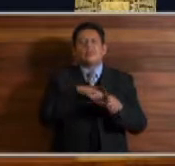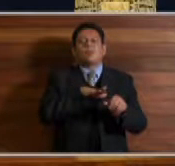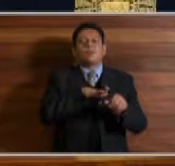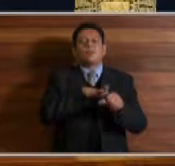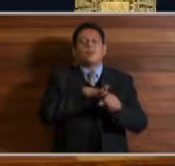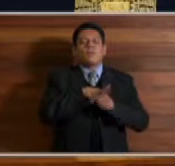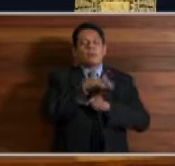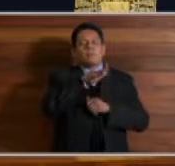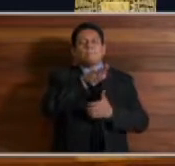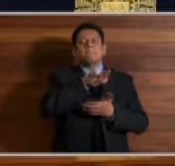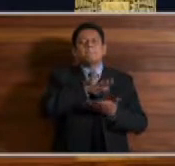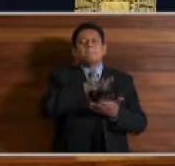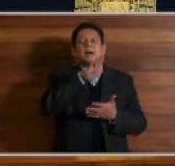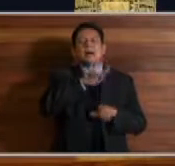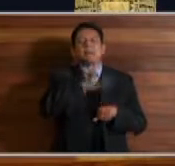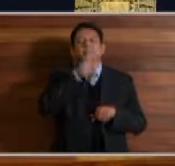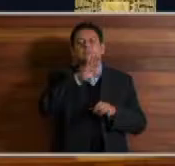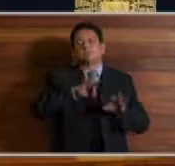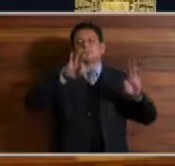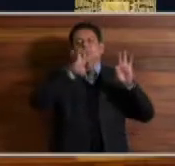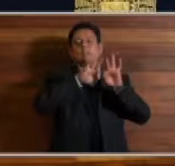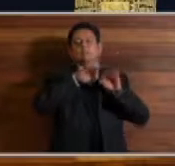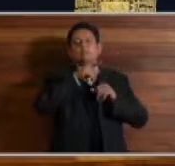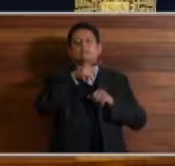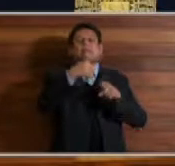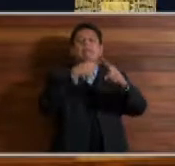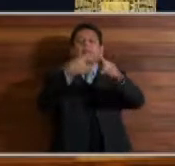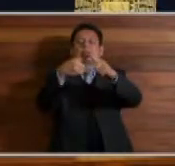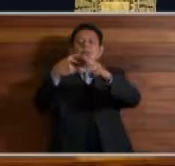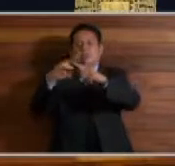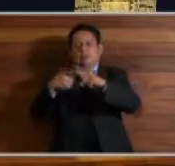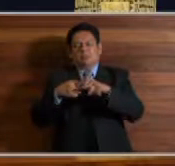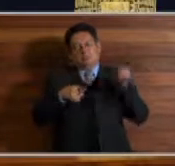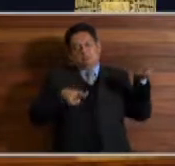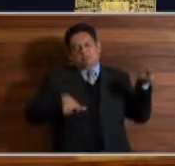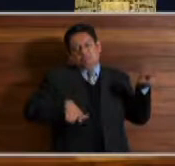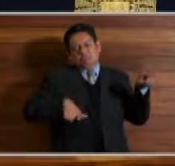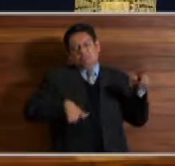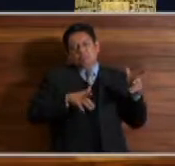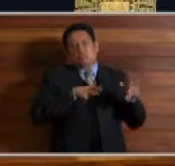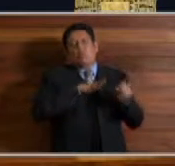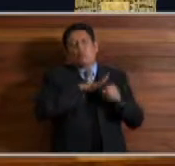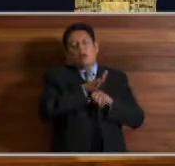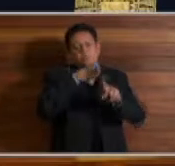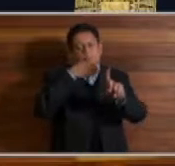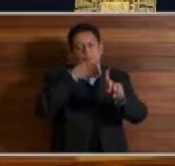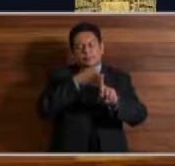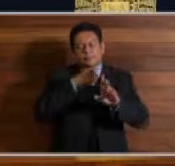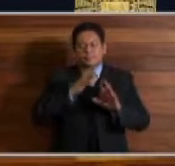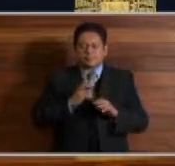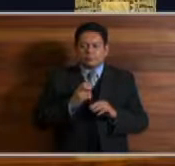la Federación para cualquier año. Me parece también que